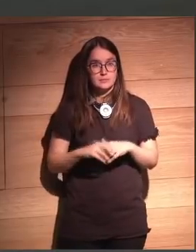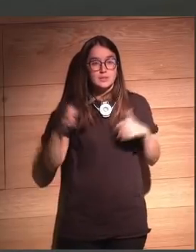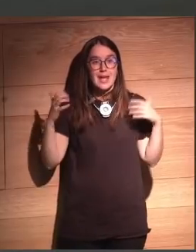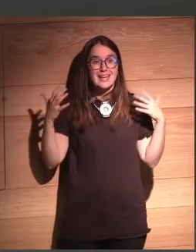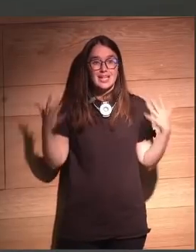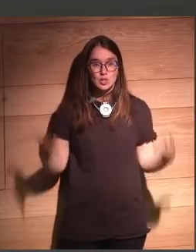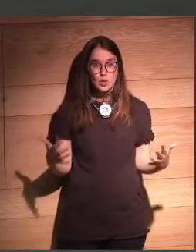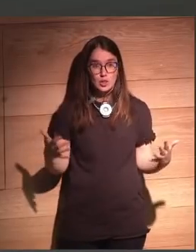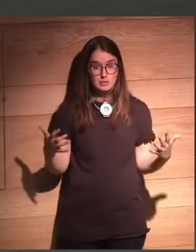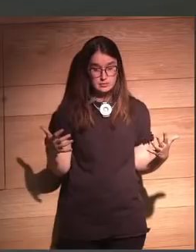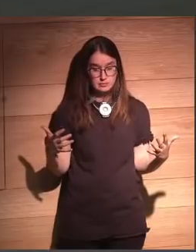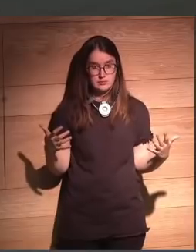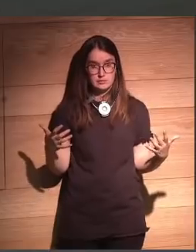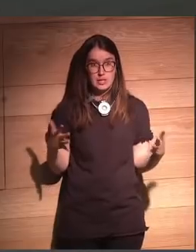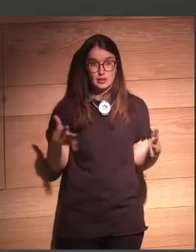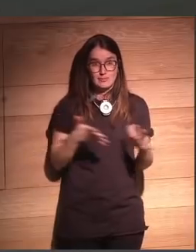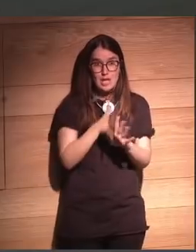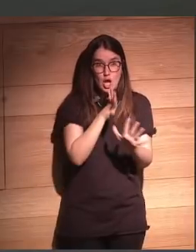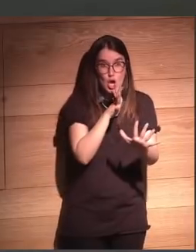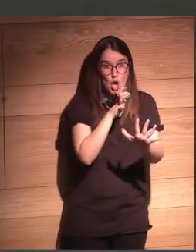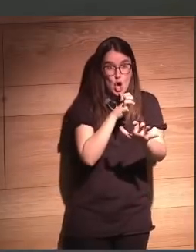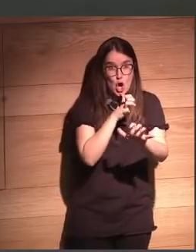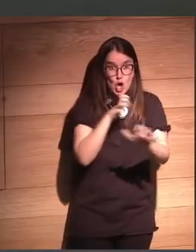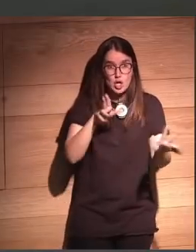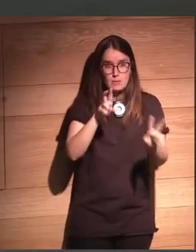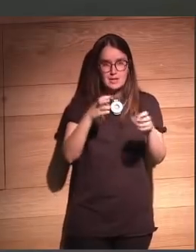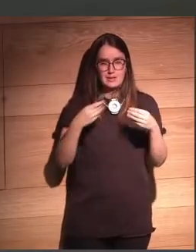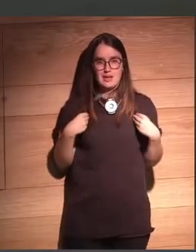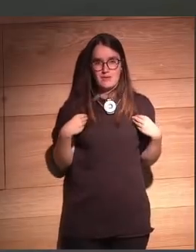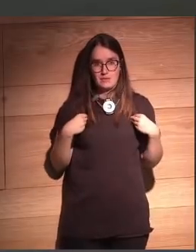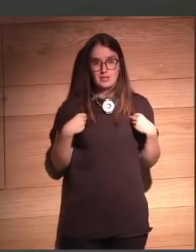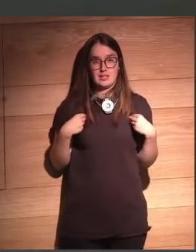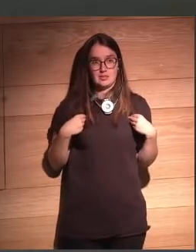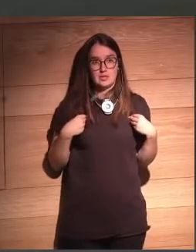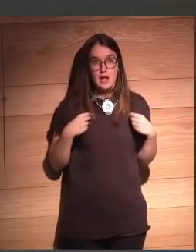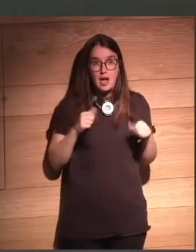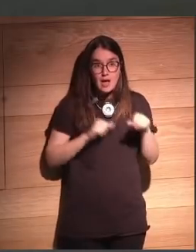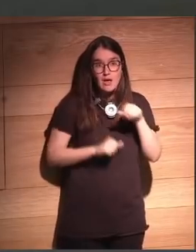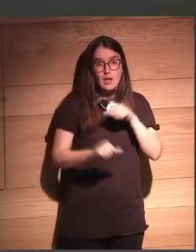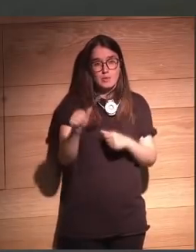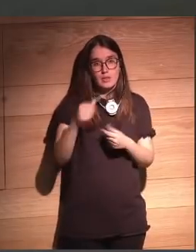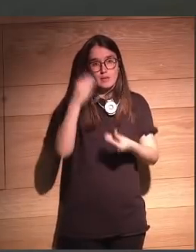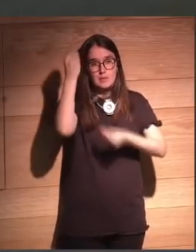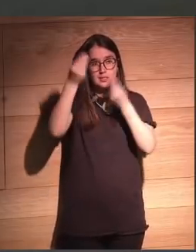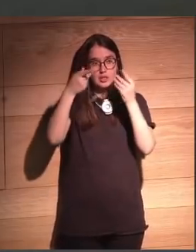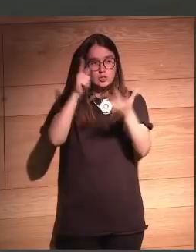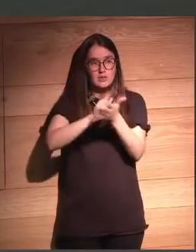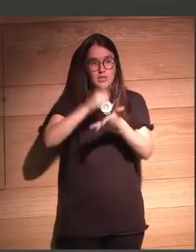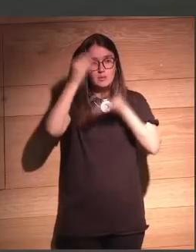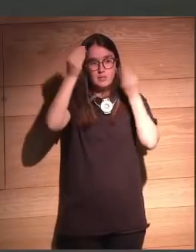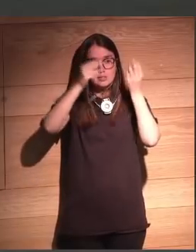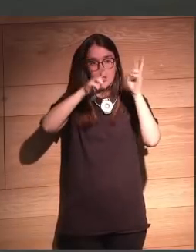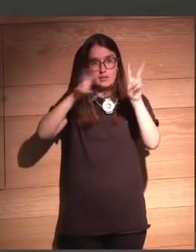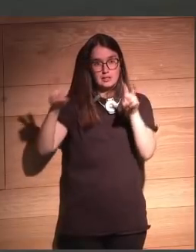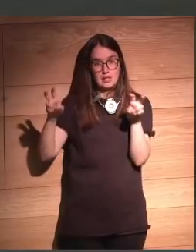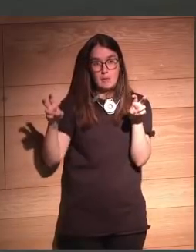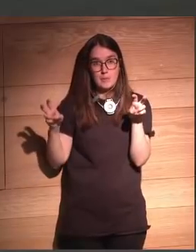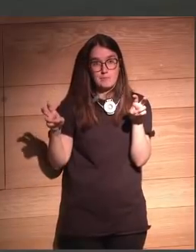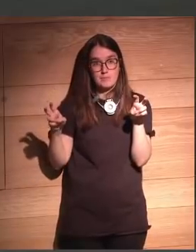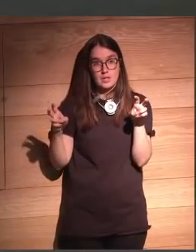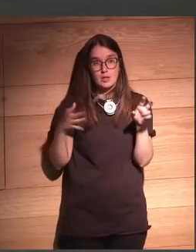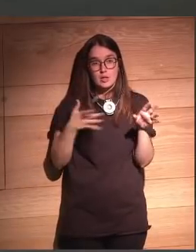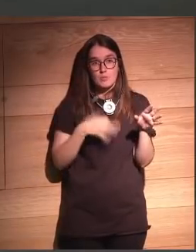Entonces, partiendo de esto, que es el horror para el tema de la vivienda, pues quizá le tenemos que dar una vuelta más y pensar sobre el tema.